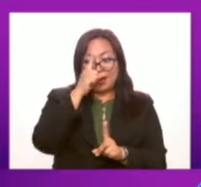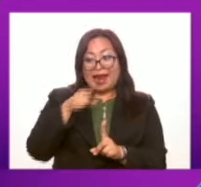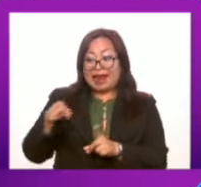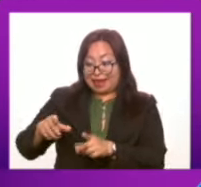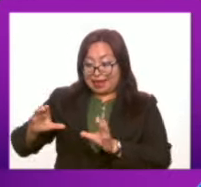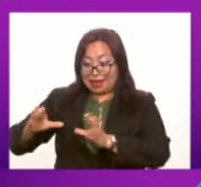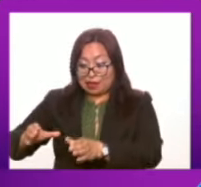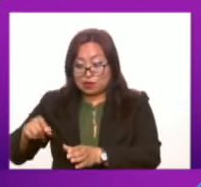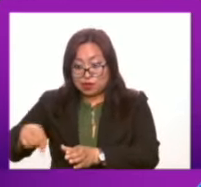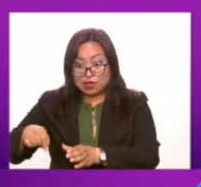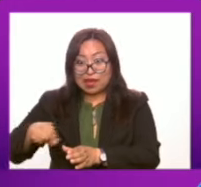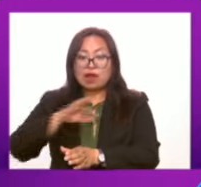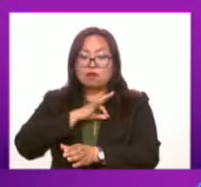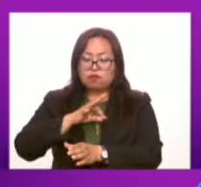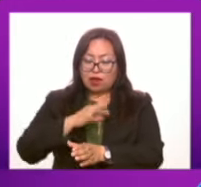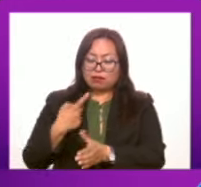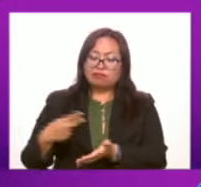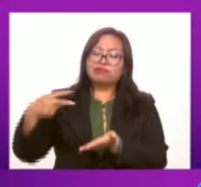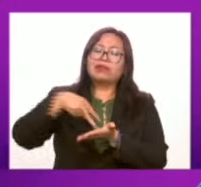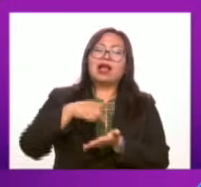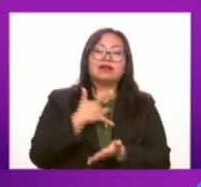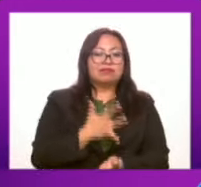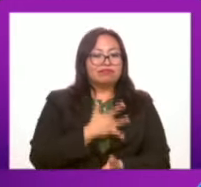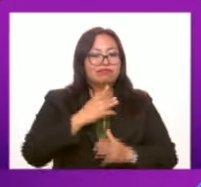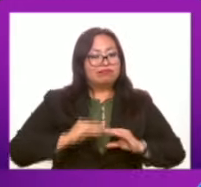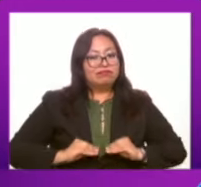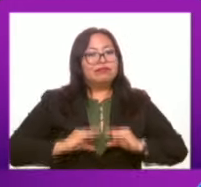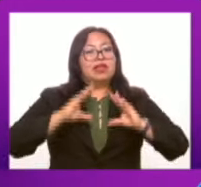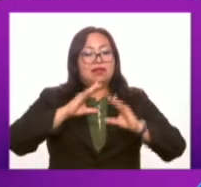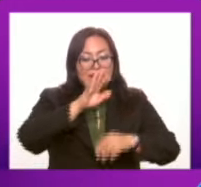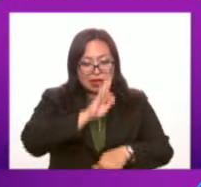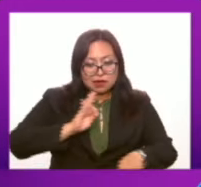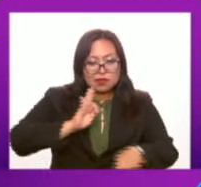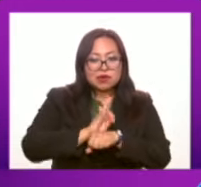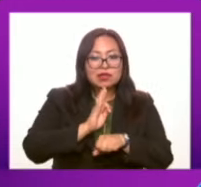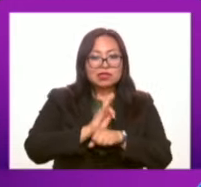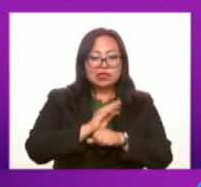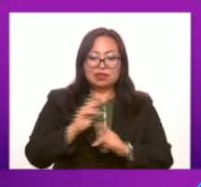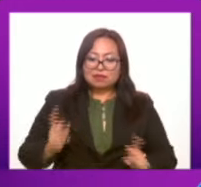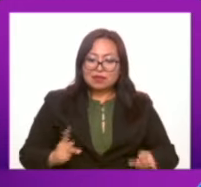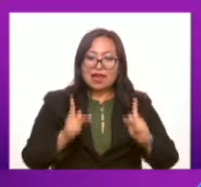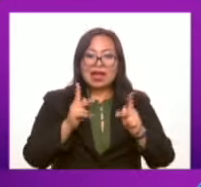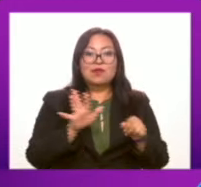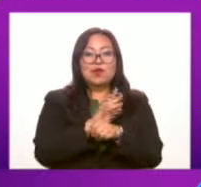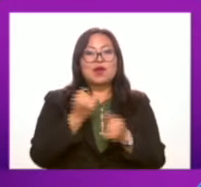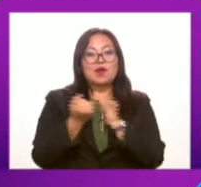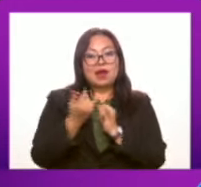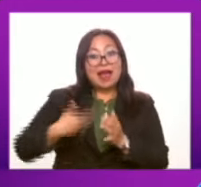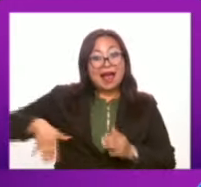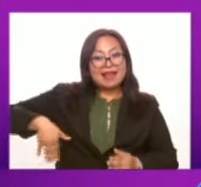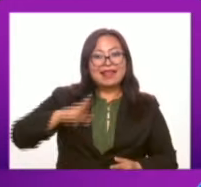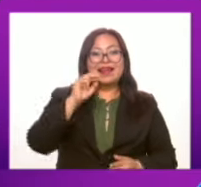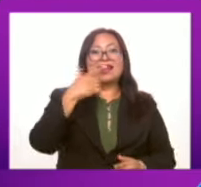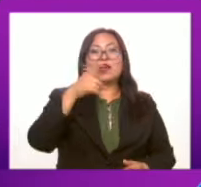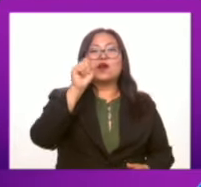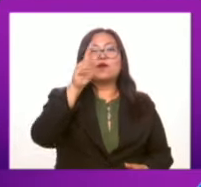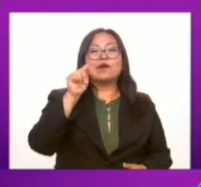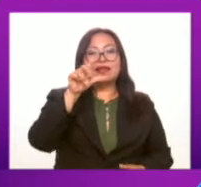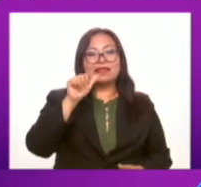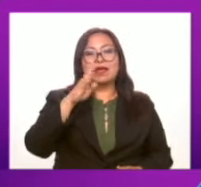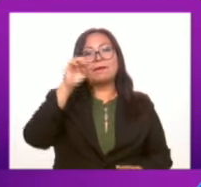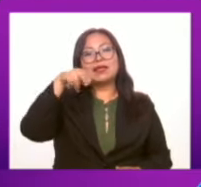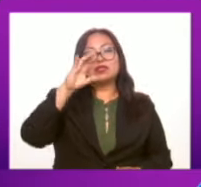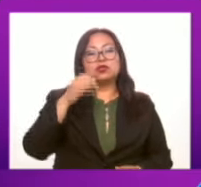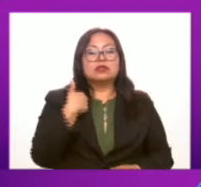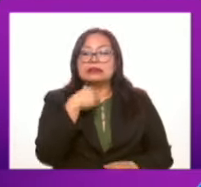pueblos originarios en la protección del medio ambiente, pues como señaló Rigoberta Menchú, no podemos